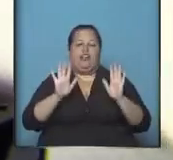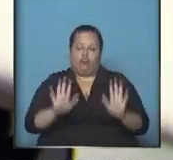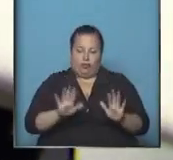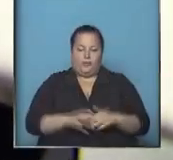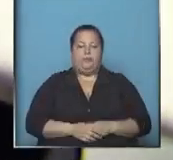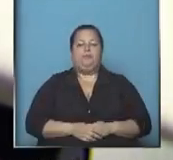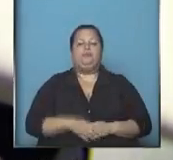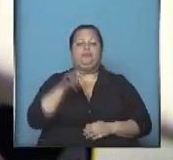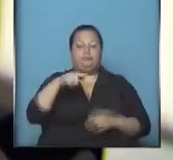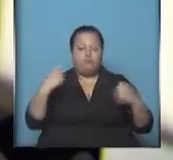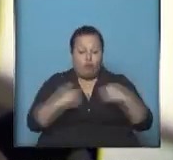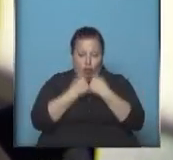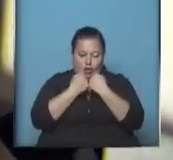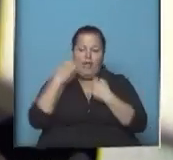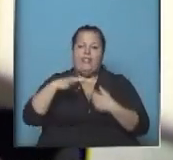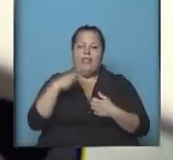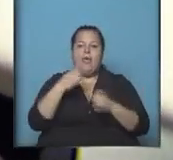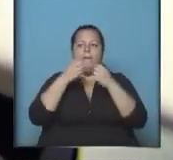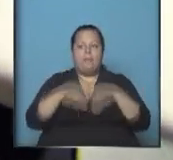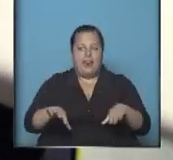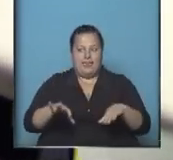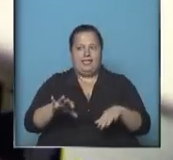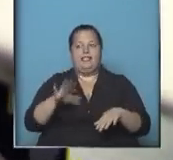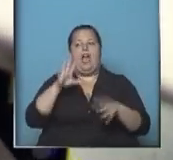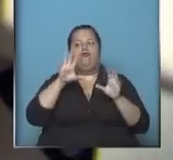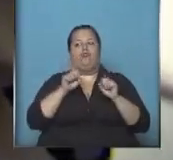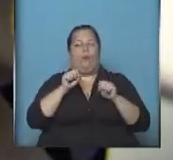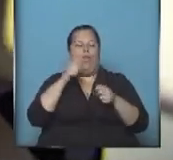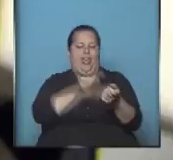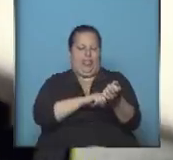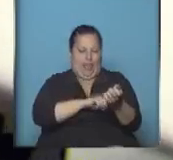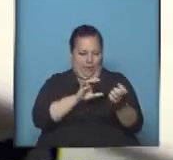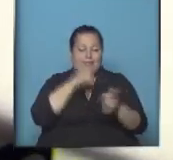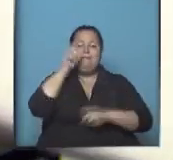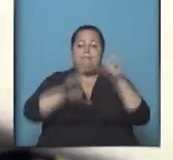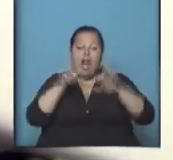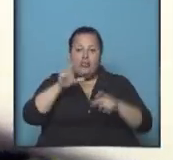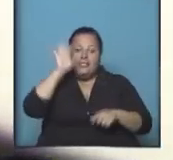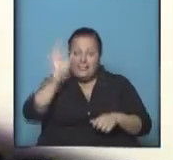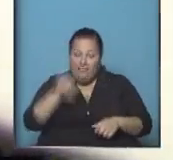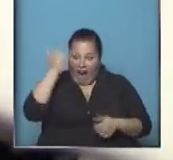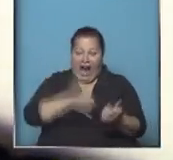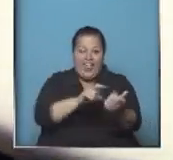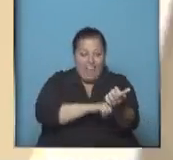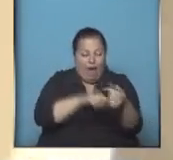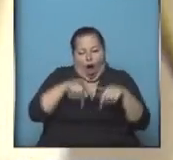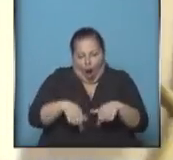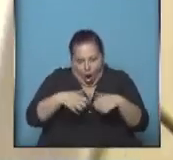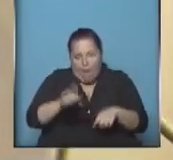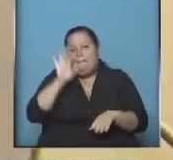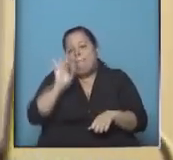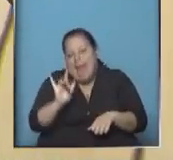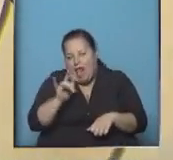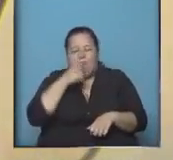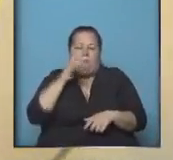este control debe comenzar a partir de el diagnóstico de diabetes todo paciente que conozca que es diabético desde el día de hoy miércoles